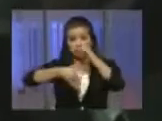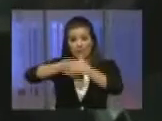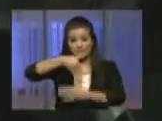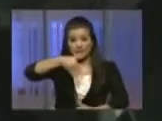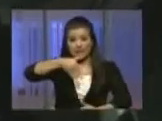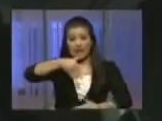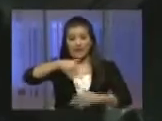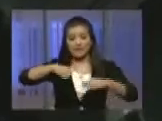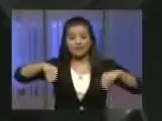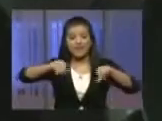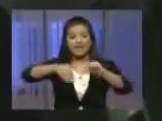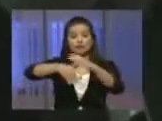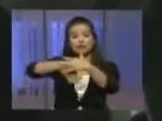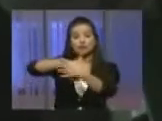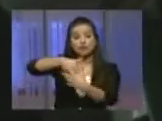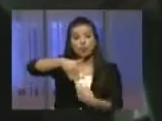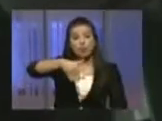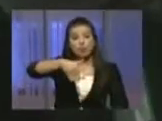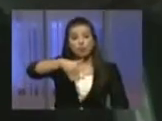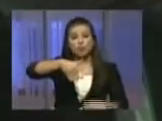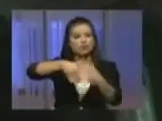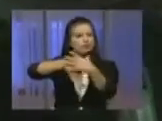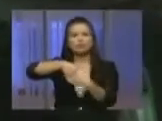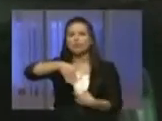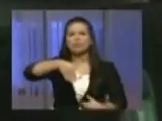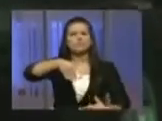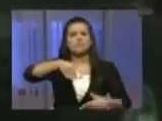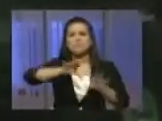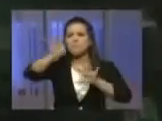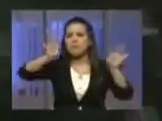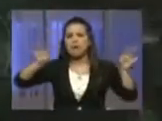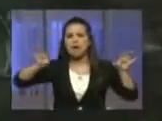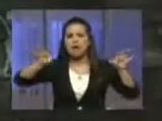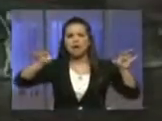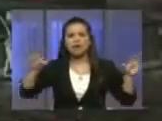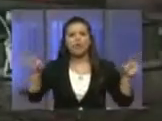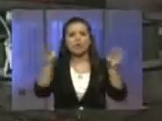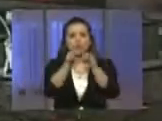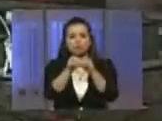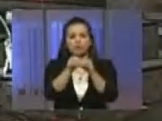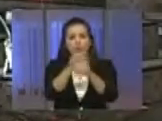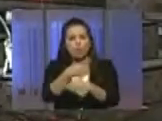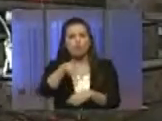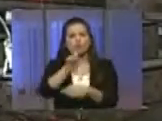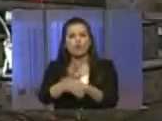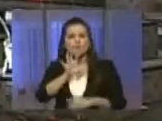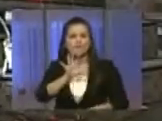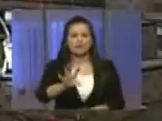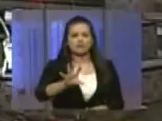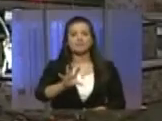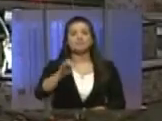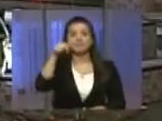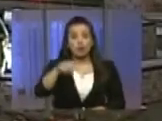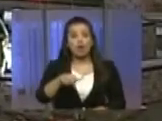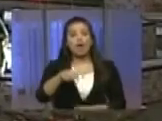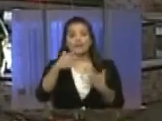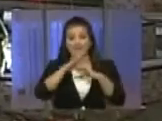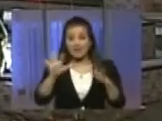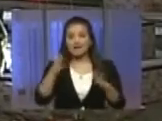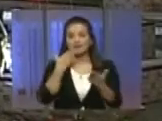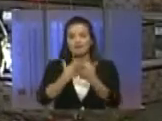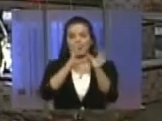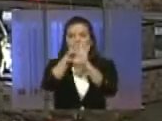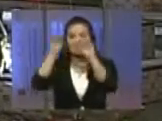suramericano es una sola patria Suramérica la patria grande suramericana se estuvieran efectuando como se